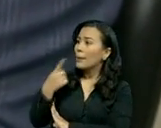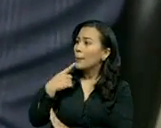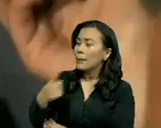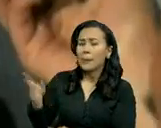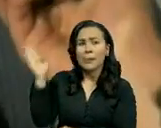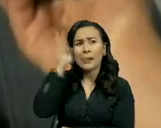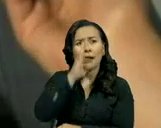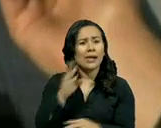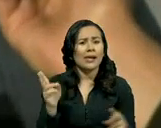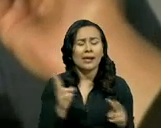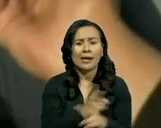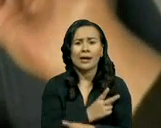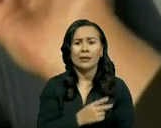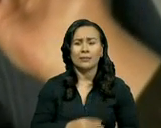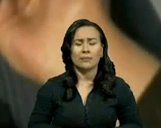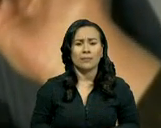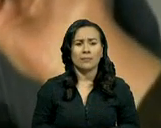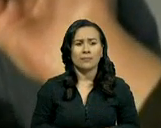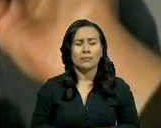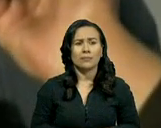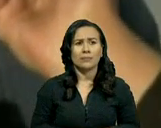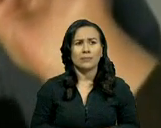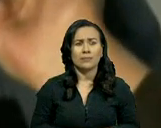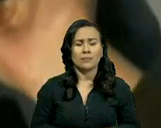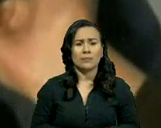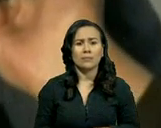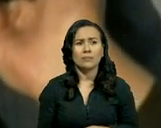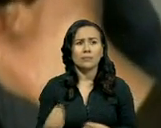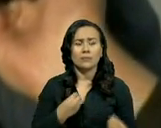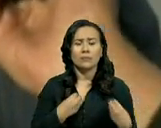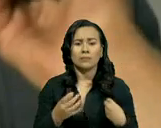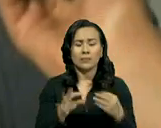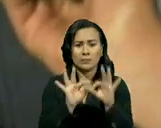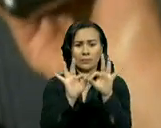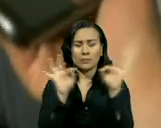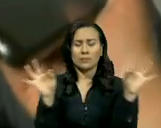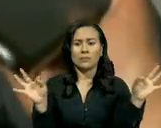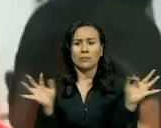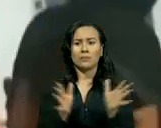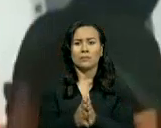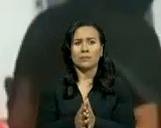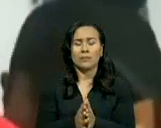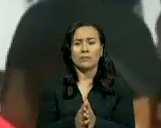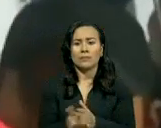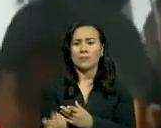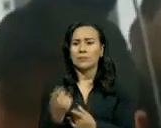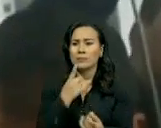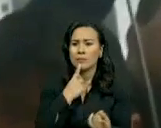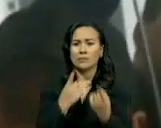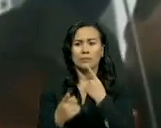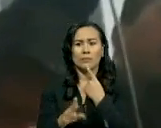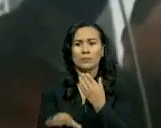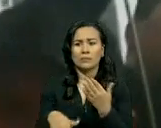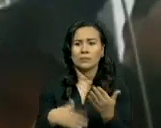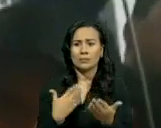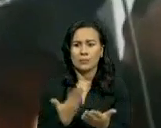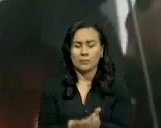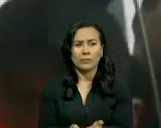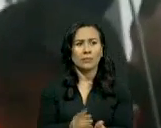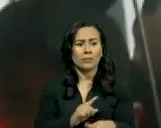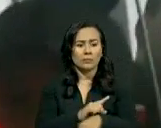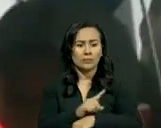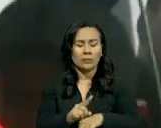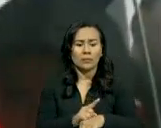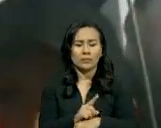delito. No existe ninguna frase que pueda ser interpretada como una instigación para delinquir. Tratando de evitar esta audiencia, en horas de la mañana la defensa